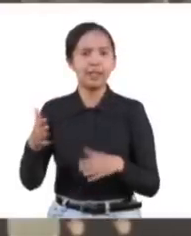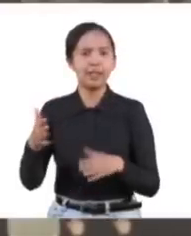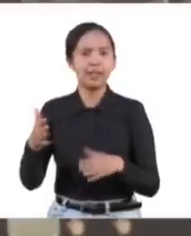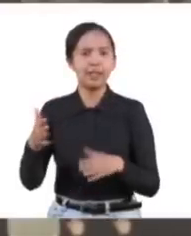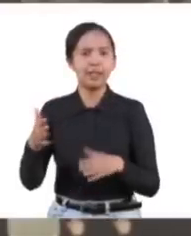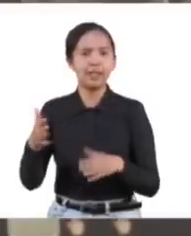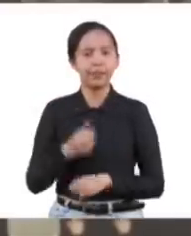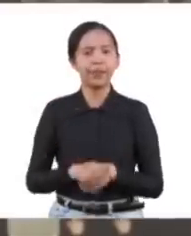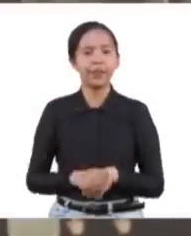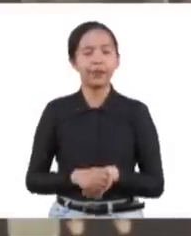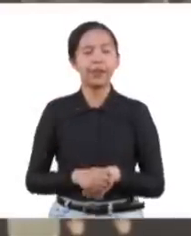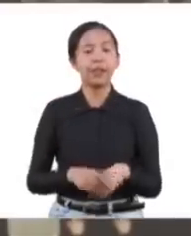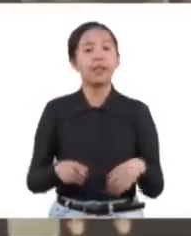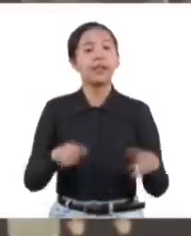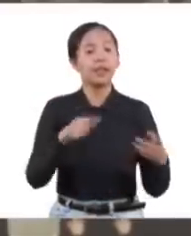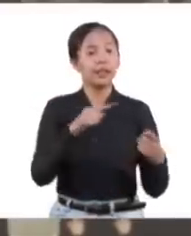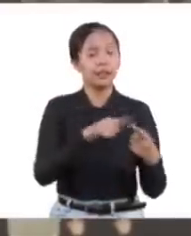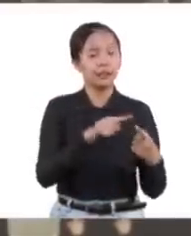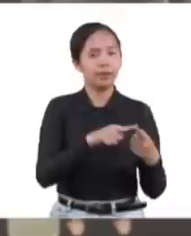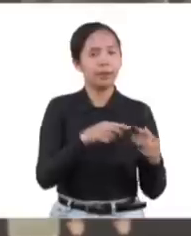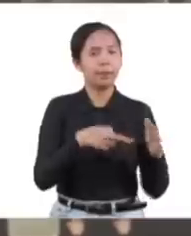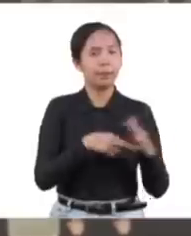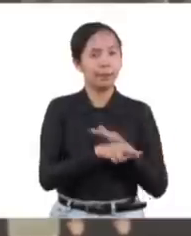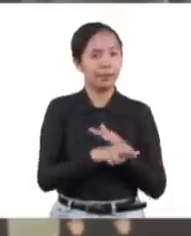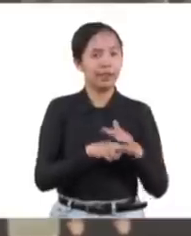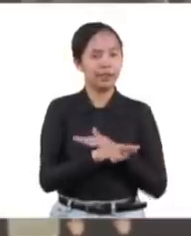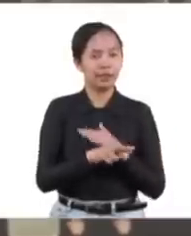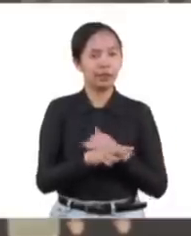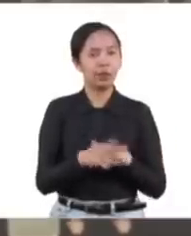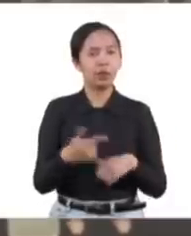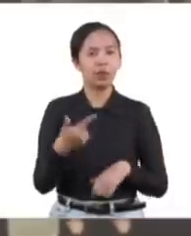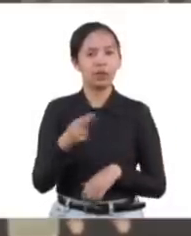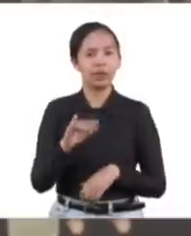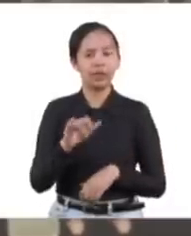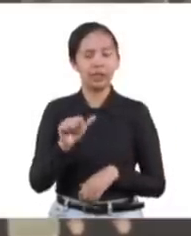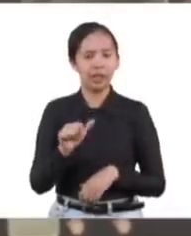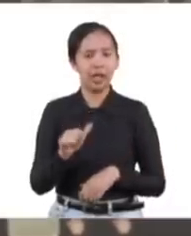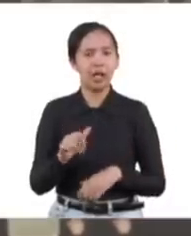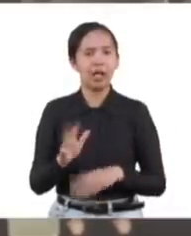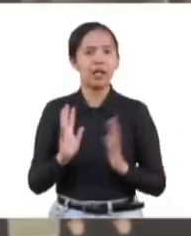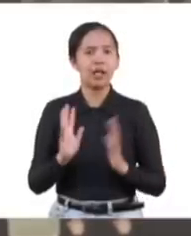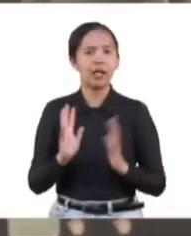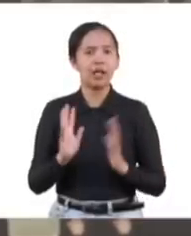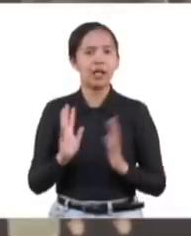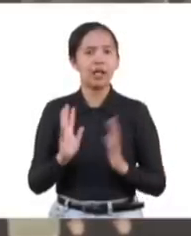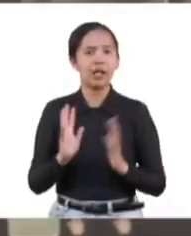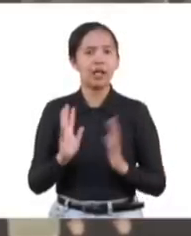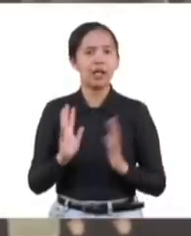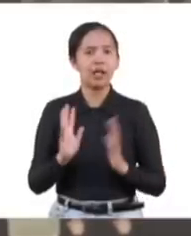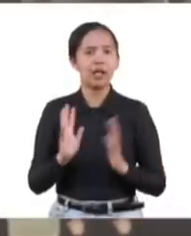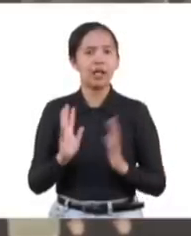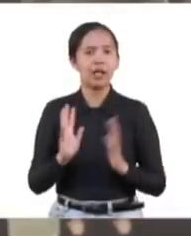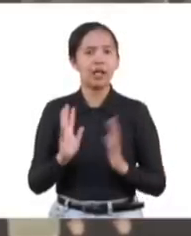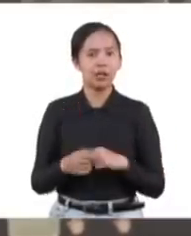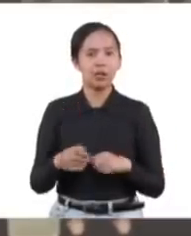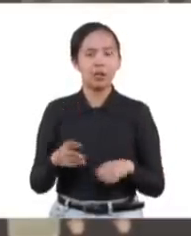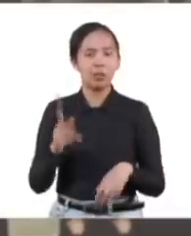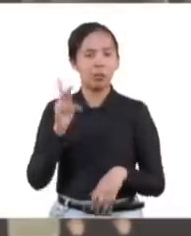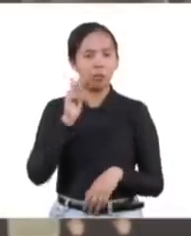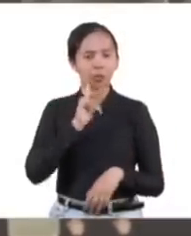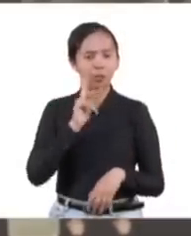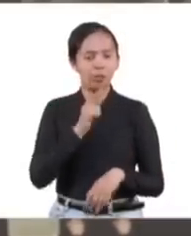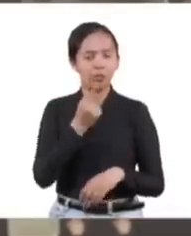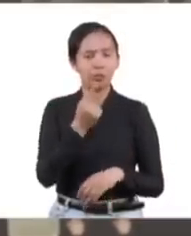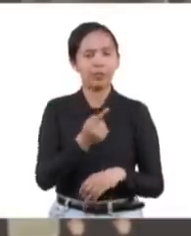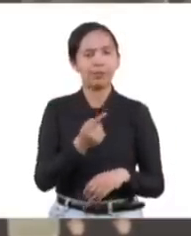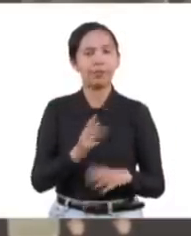ha terminado su primera fase. Consistió en construir una nueva subestación